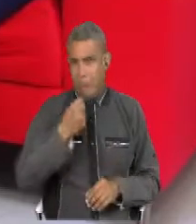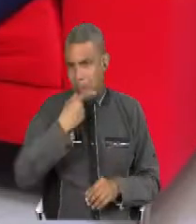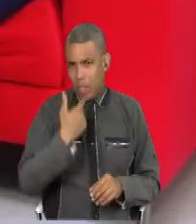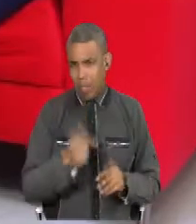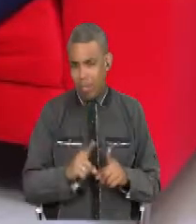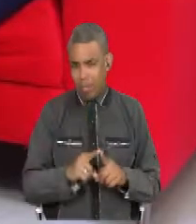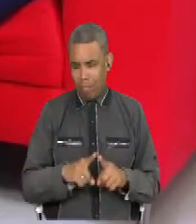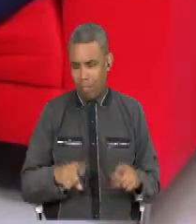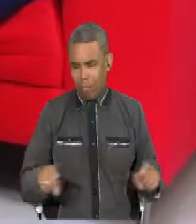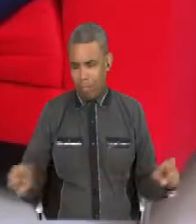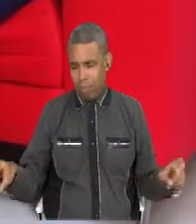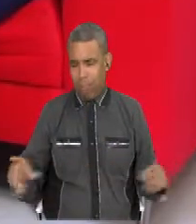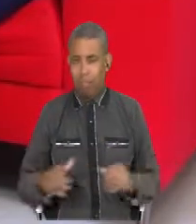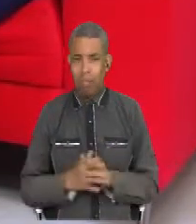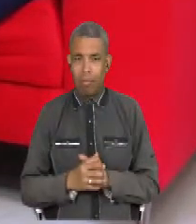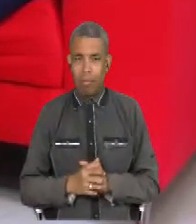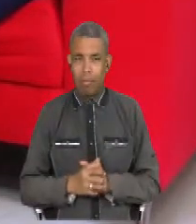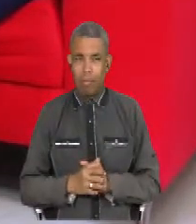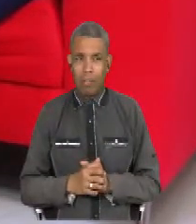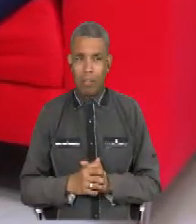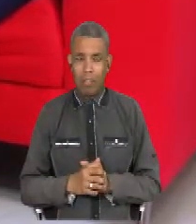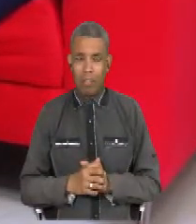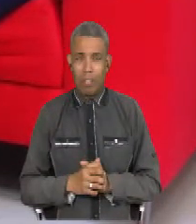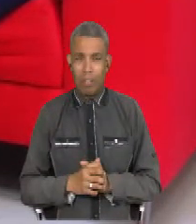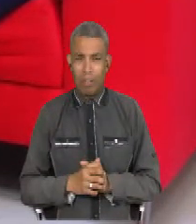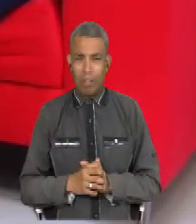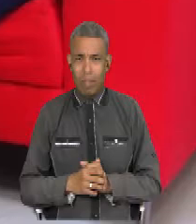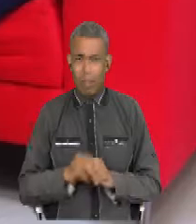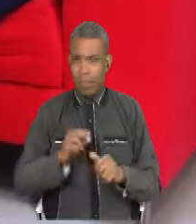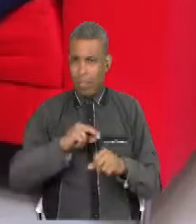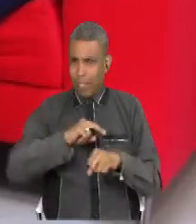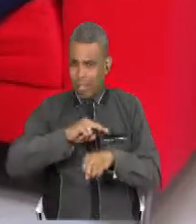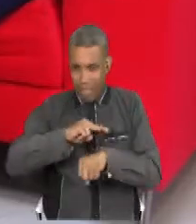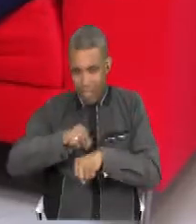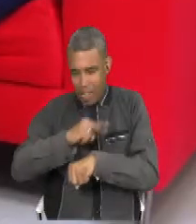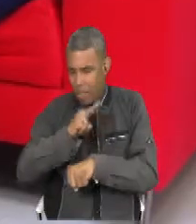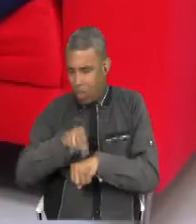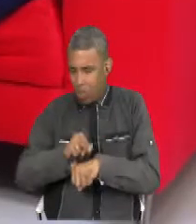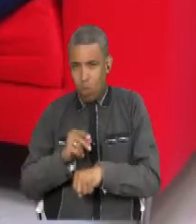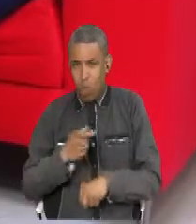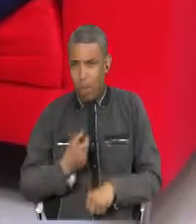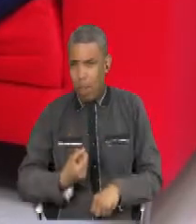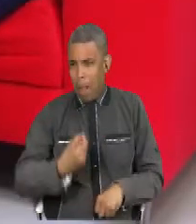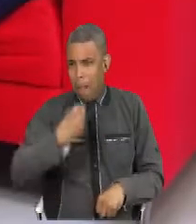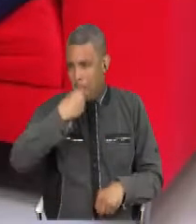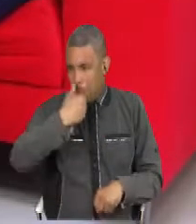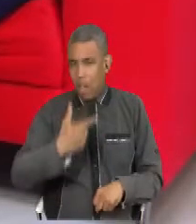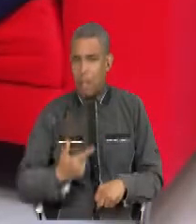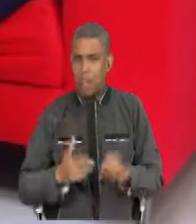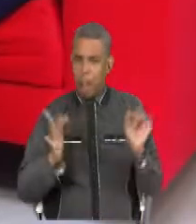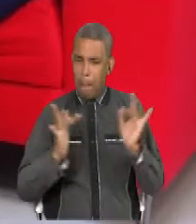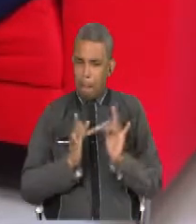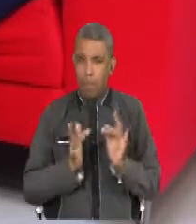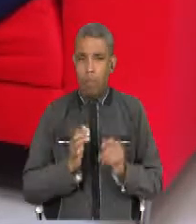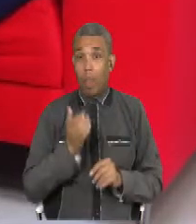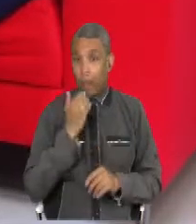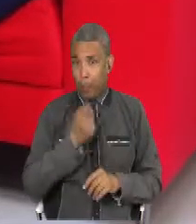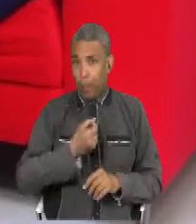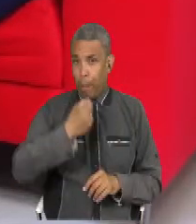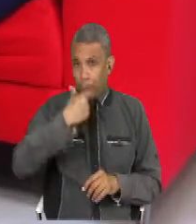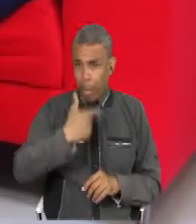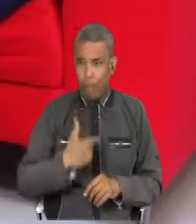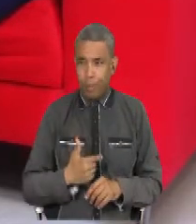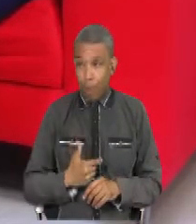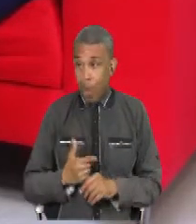más. Son 100% naturales, no tienen contraindicaciones, son compatibles con licor, que si de pronto se van a tomar